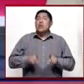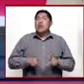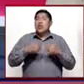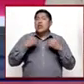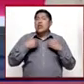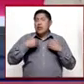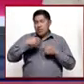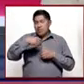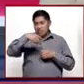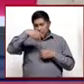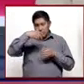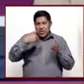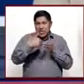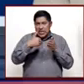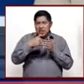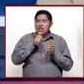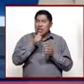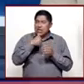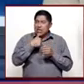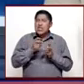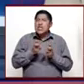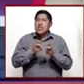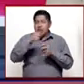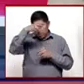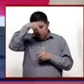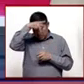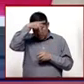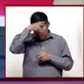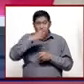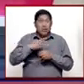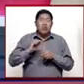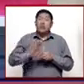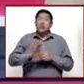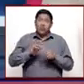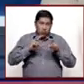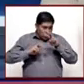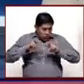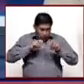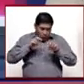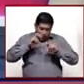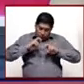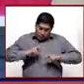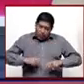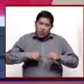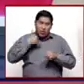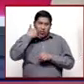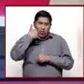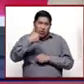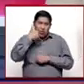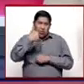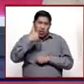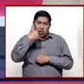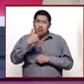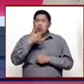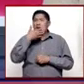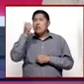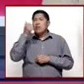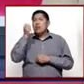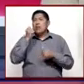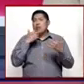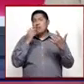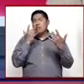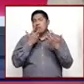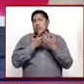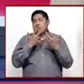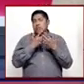próstata. Este sistema utiliza IA conversacional para realizar monitoreos periódicos a través de llamadas telefónicas, mejorando así la